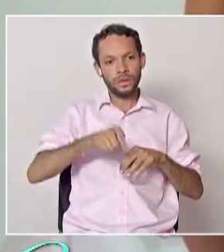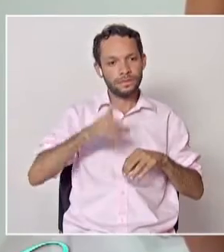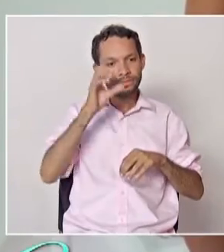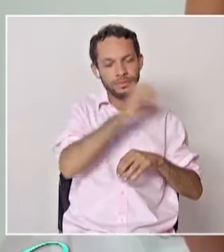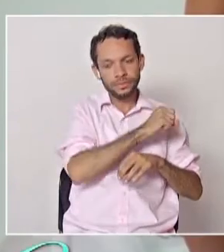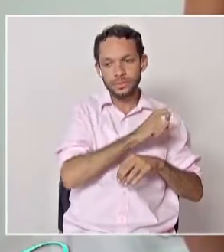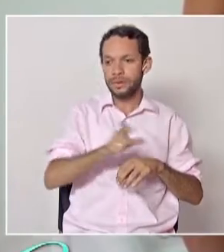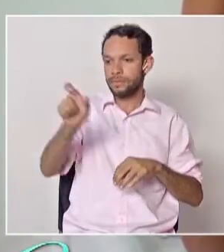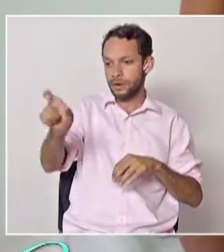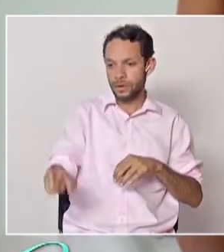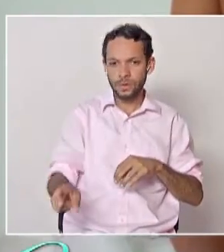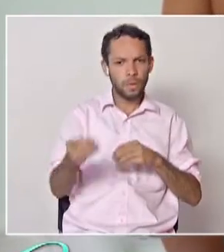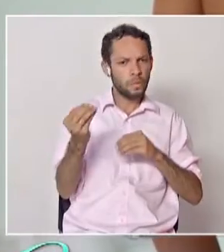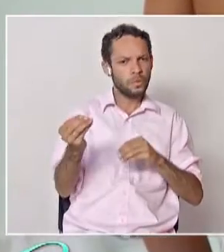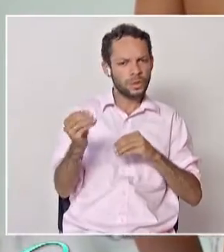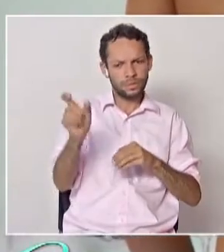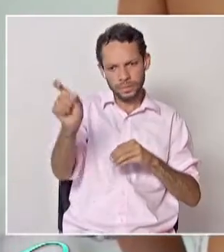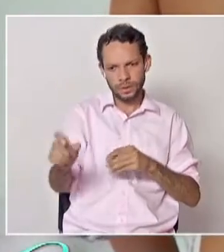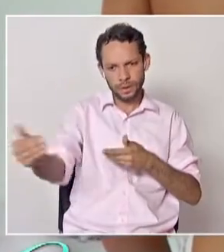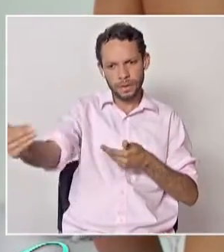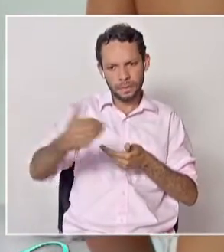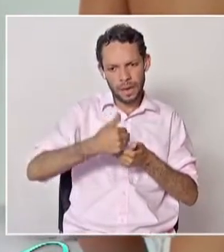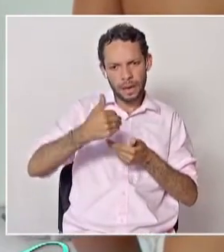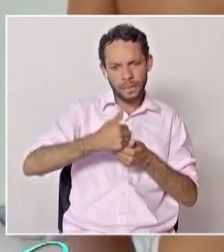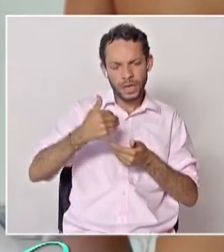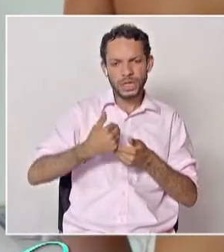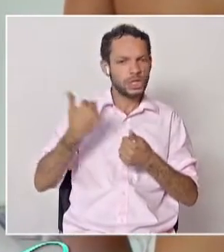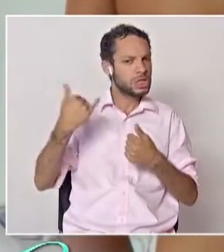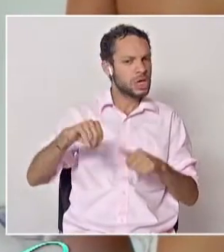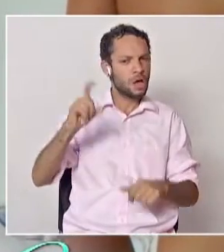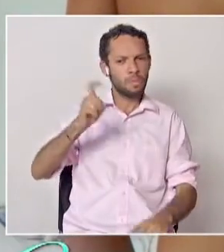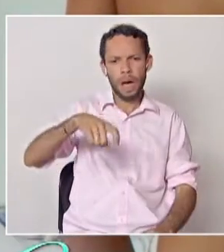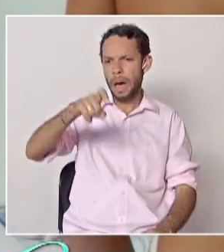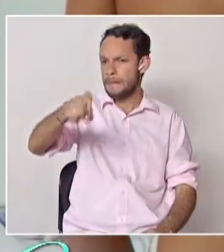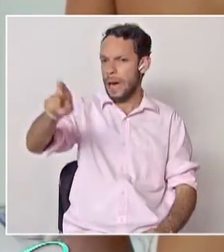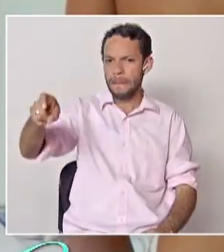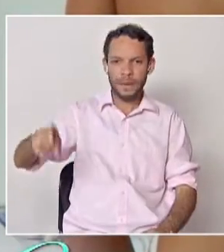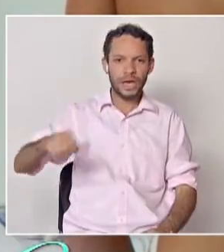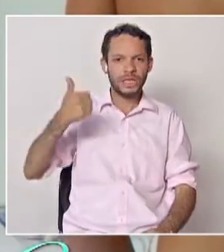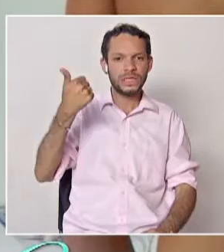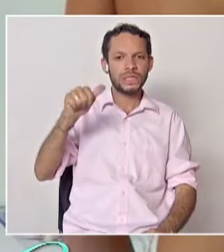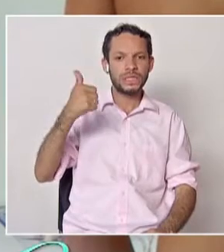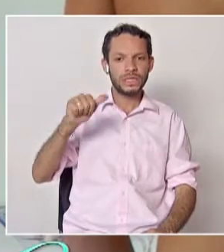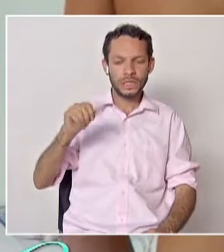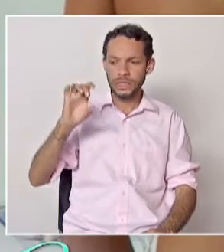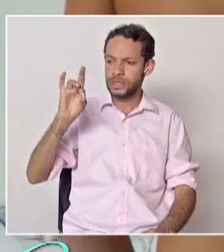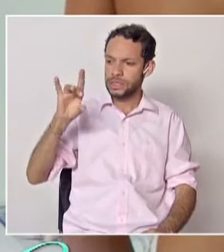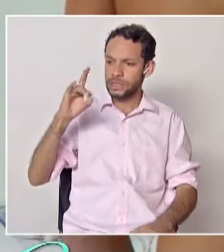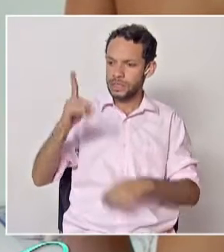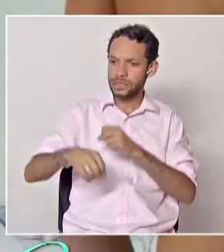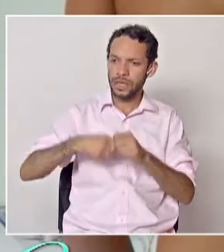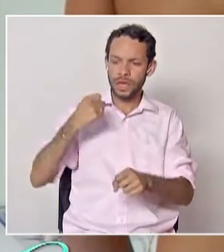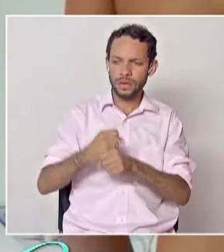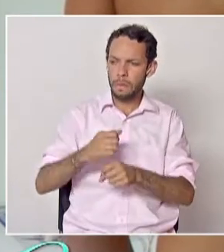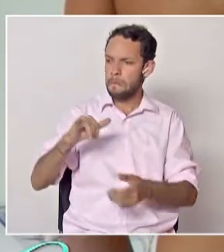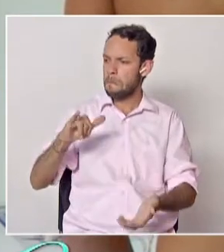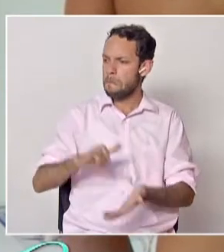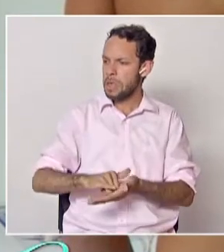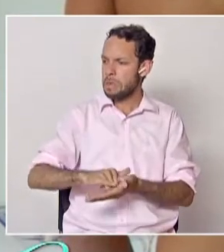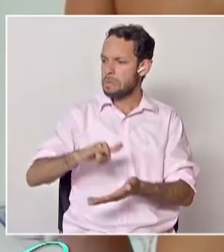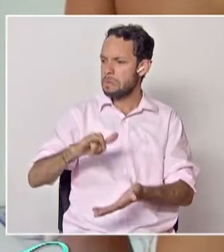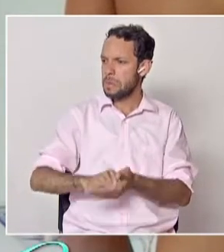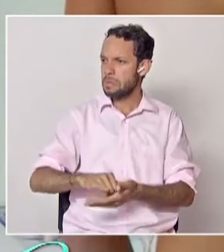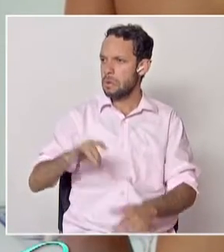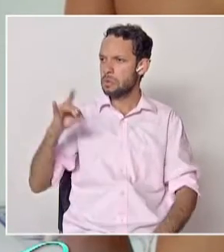mayoría de los pacientes que llegan acá ya han venido haciendo un recorrido, lidiando con un dolor de hace 10, 15 años, de ibuprofeno, de metocarbamol,